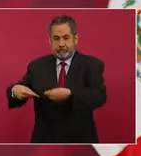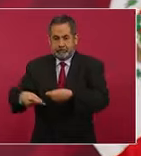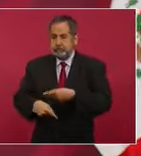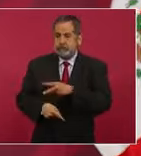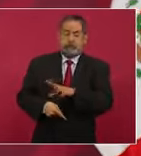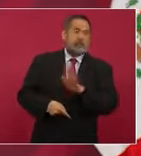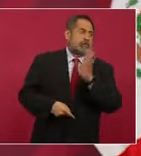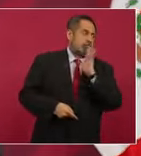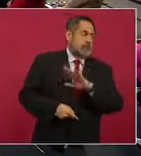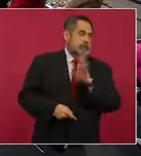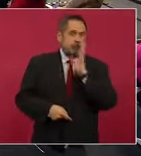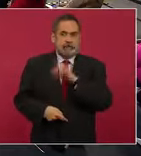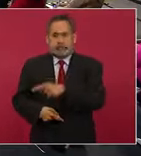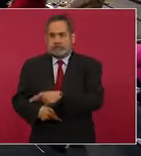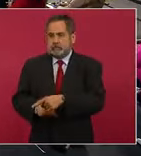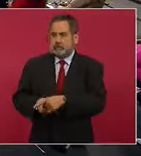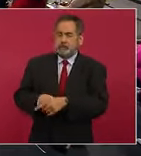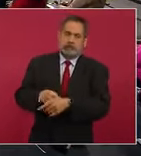algo